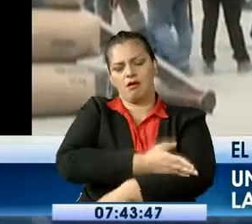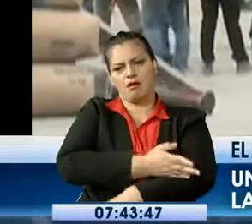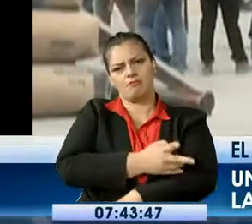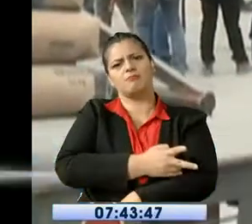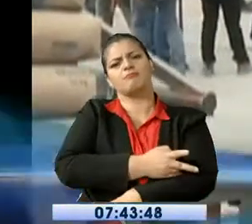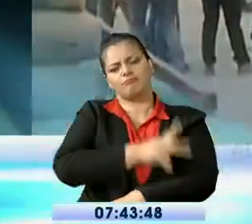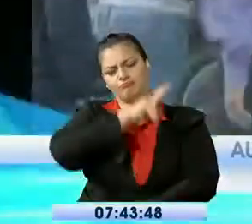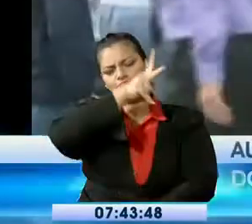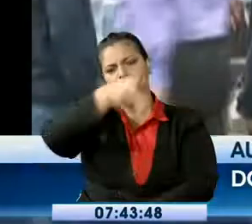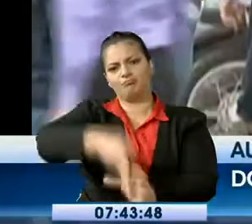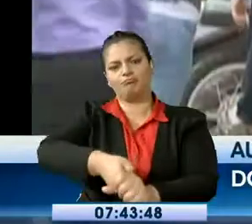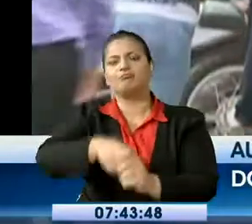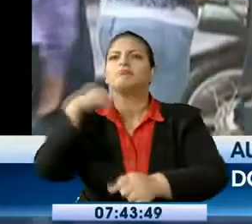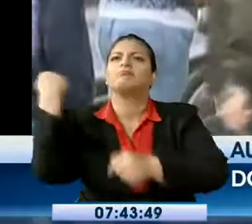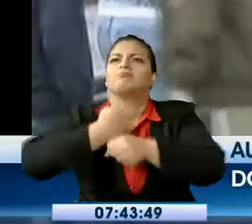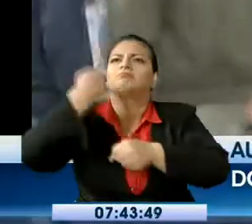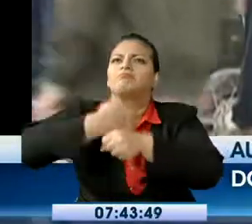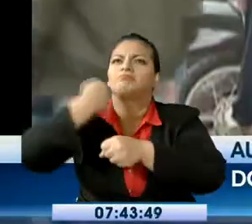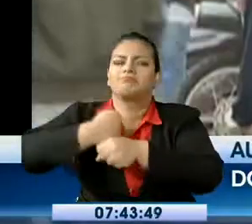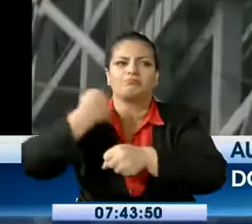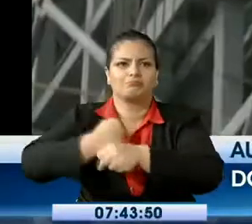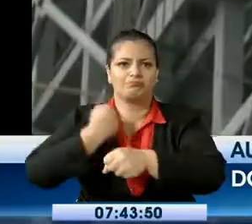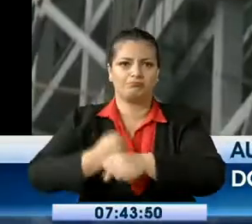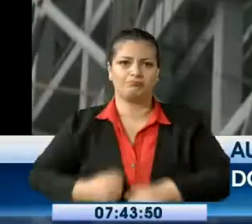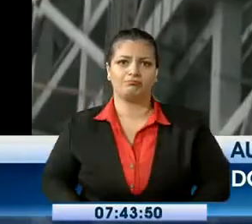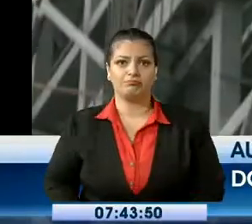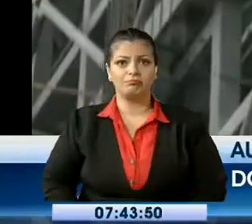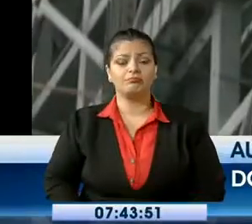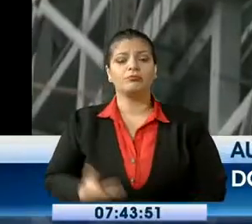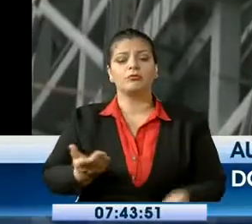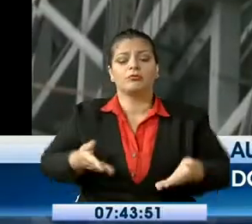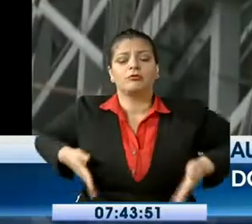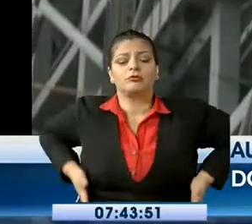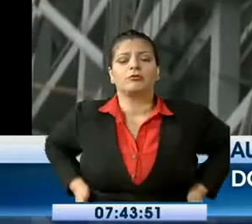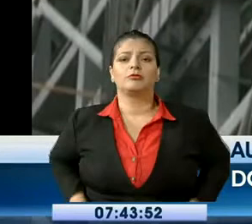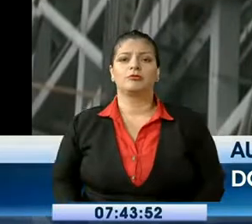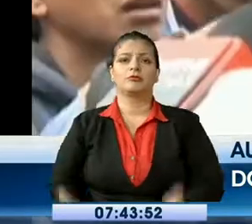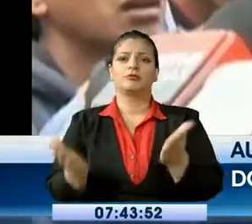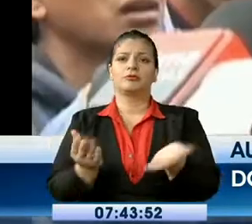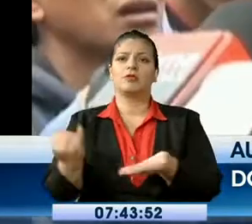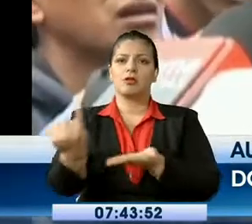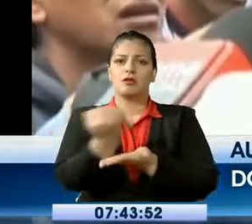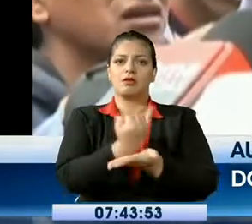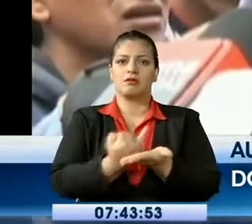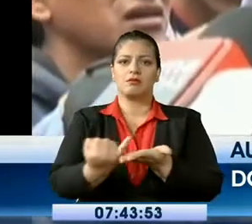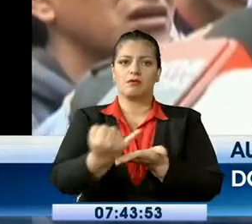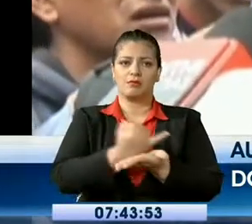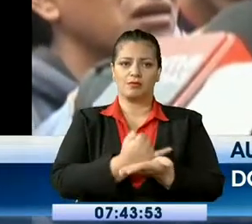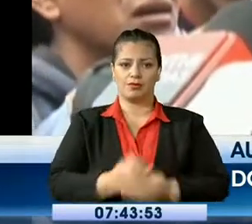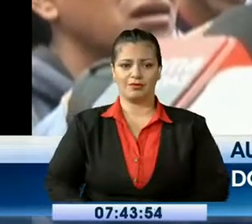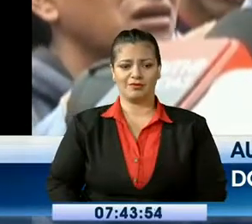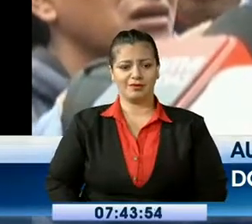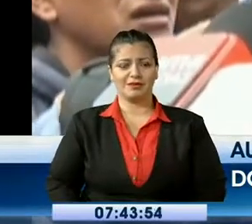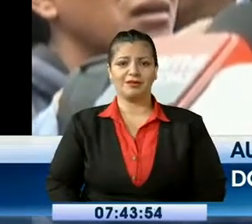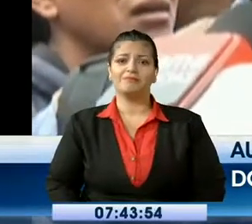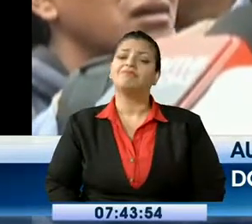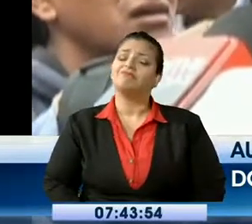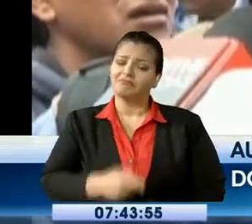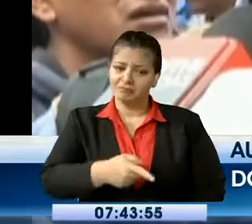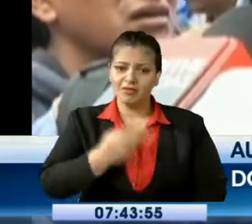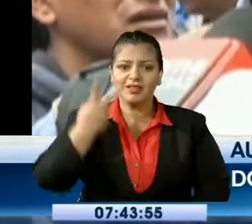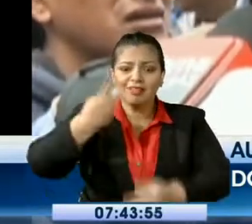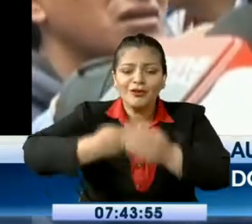oriundo de Atabalo en la provincia de Imbabura. Deja un menor recién nacido sin la tutela paternal. Recién iba a casar. El agosto era de casar